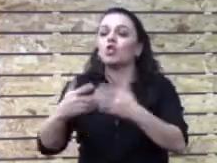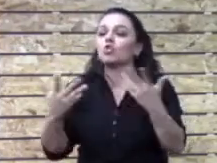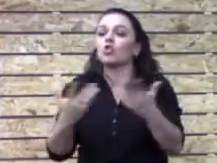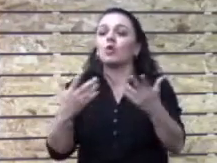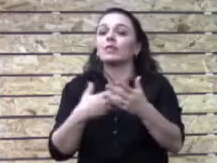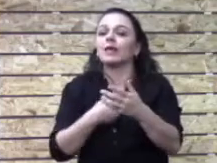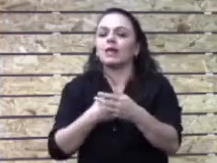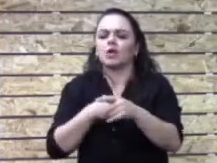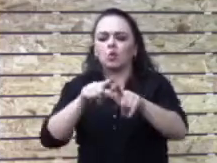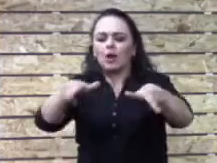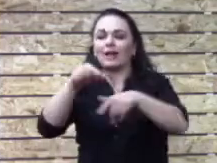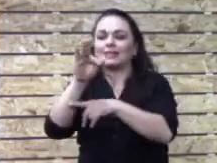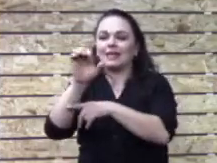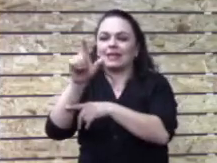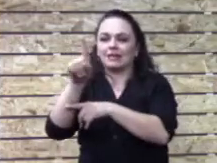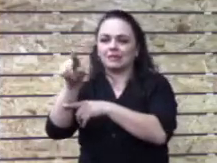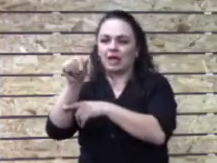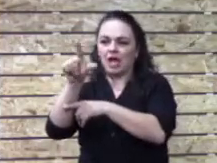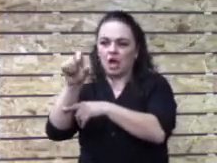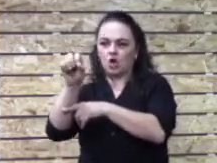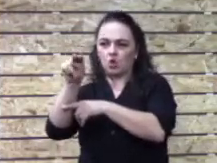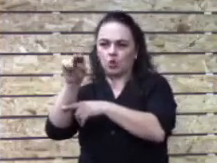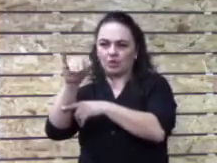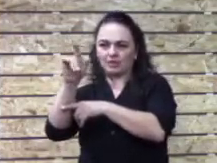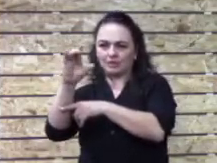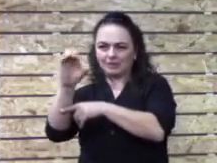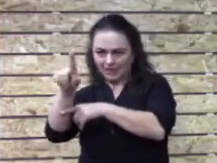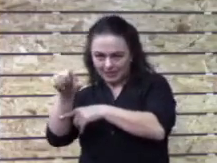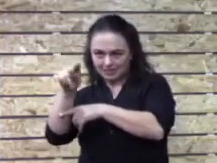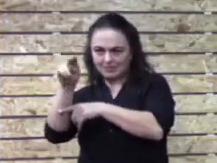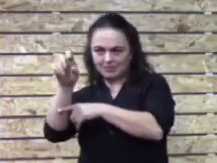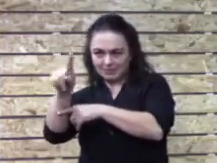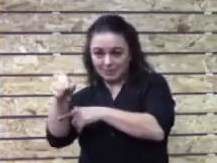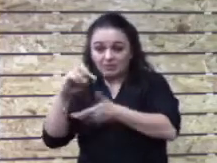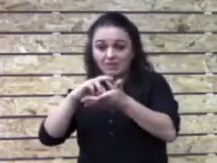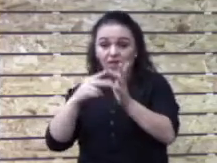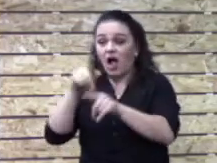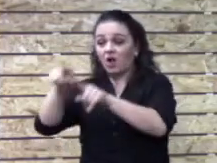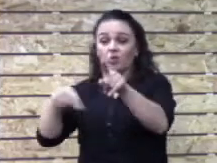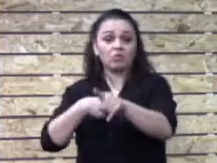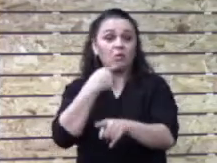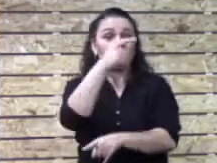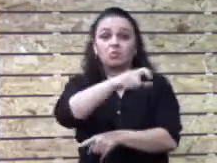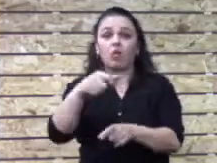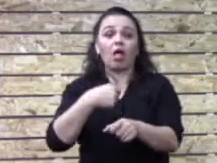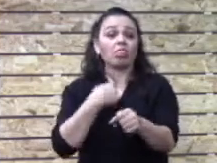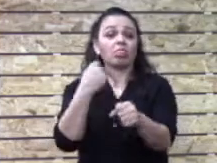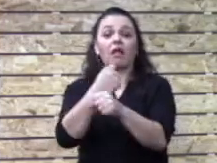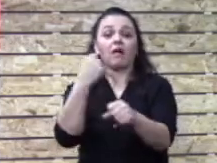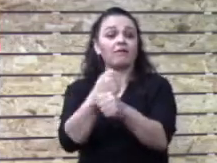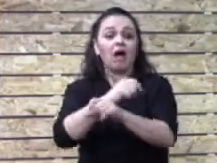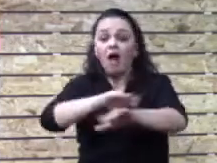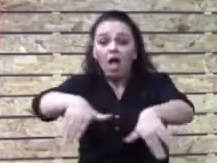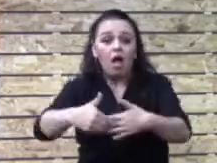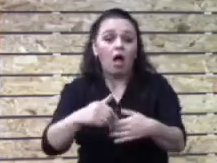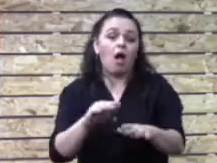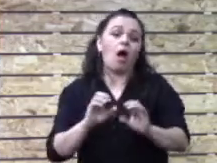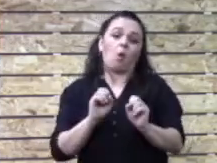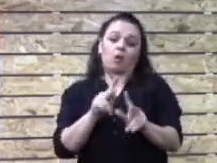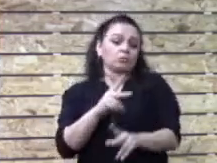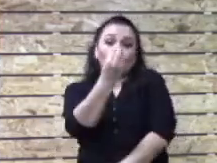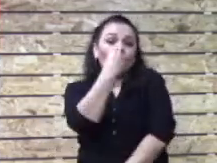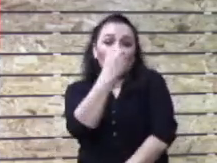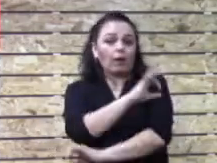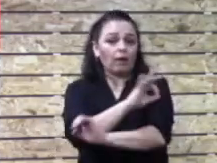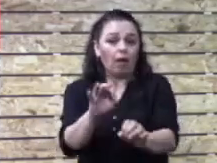algunos hermanos que estaban diciendo que vivían por fe, es decir, que no se trabajaban, sino que iban a orar a las casas de los hermanos y eran